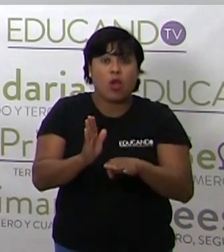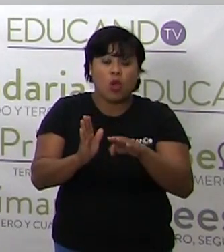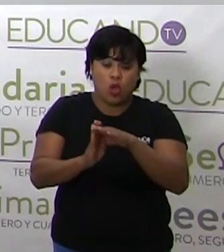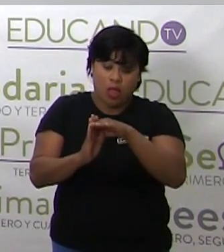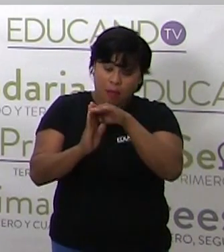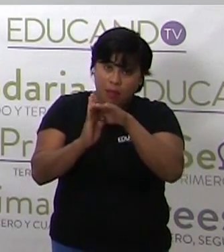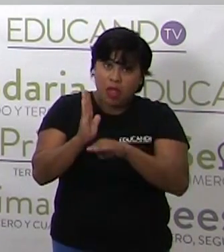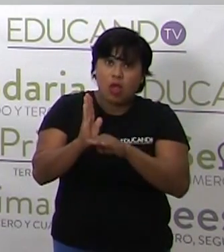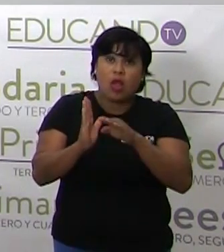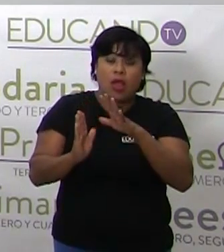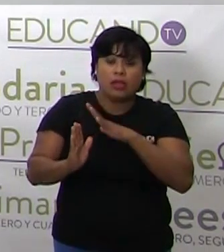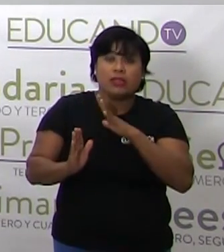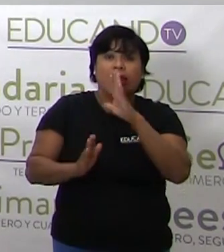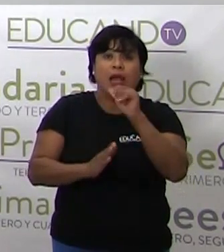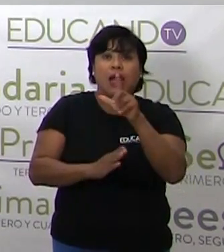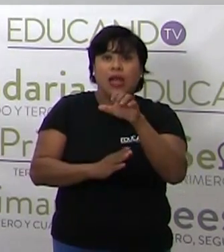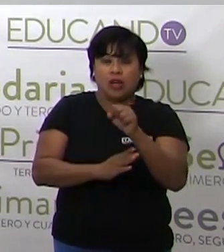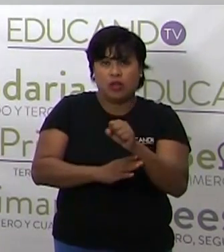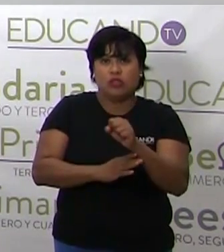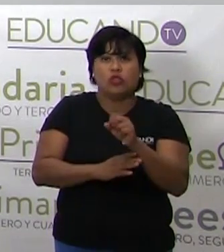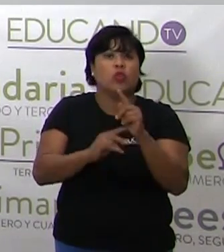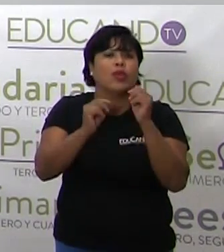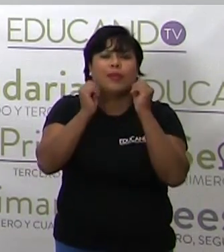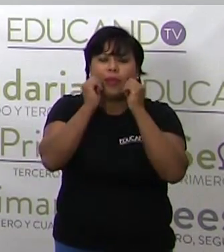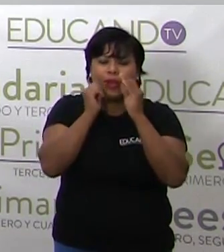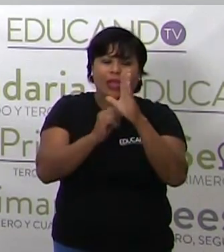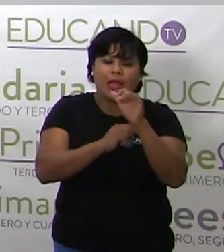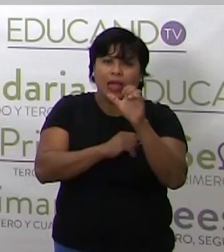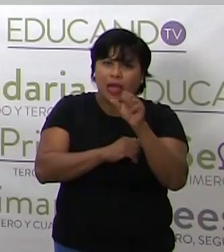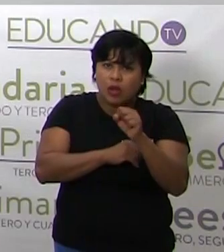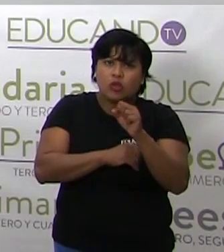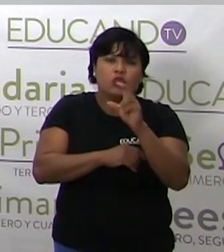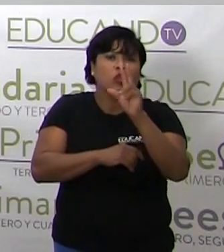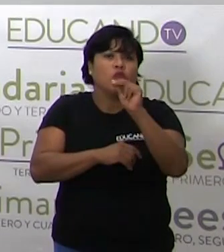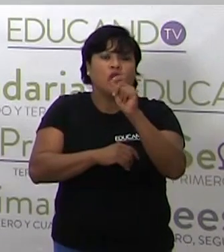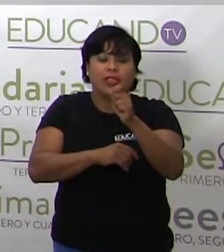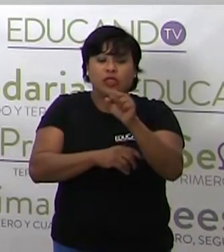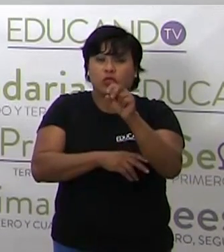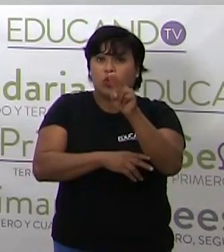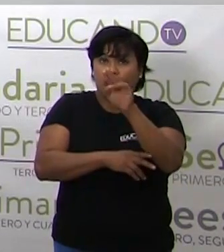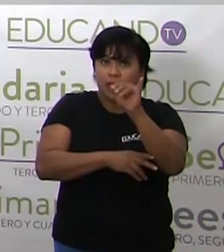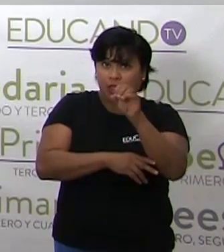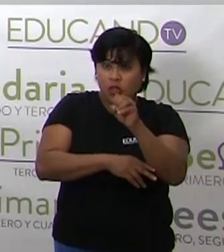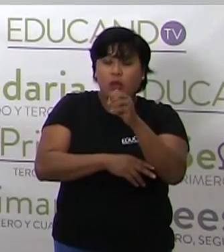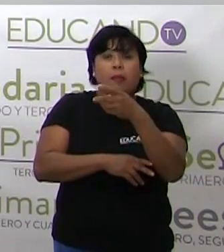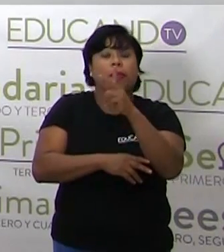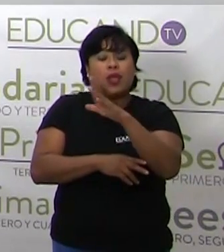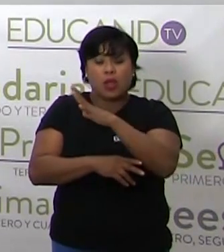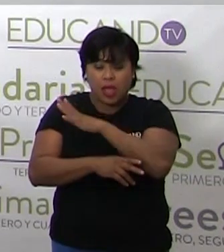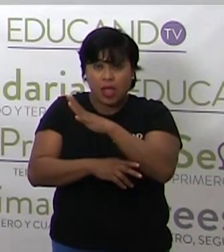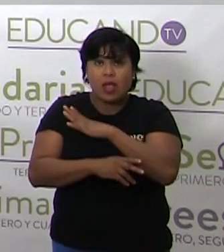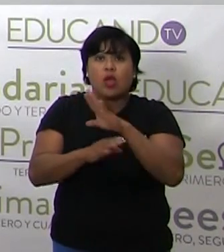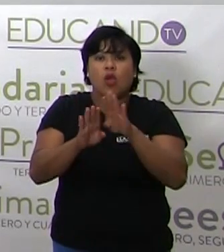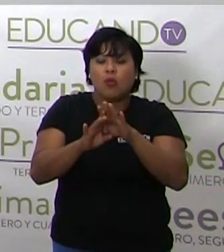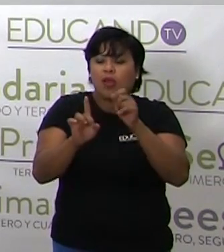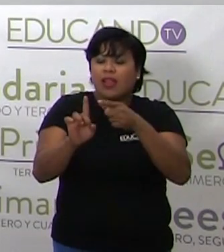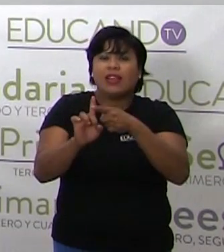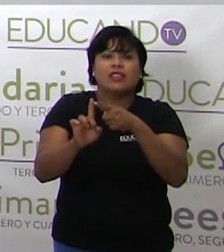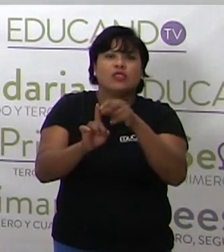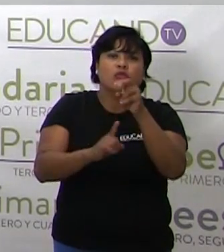hasta Carlos. No importa que Carlos no sea el sujeto, pero me está dando una referencia del